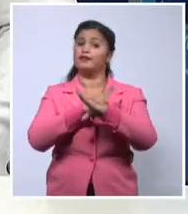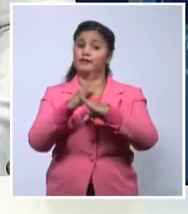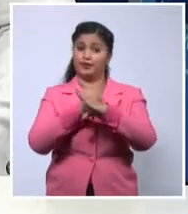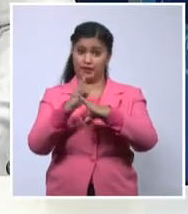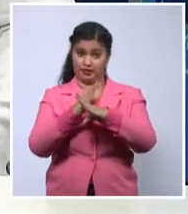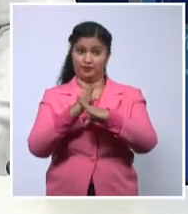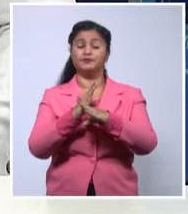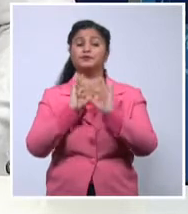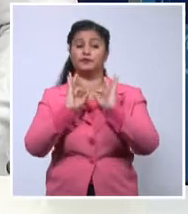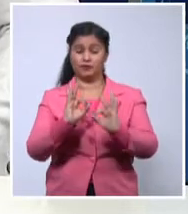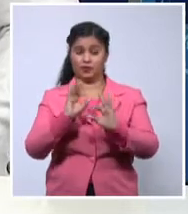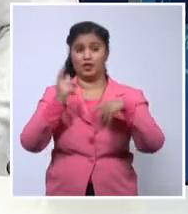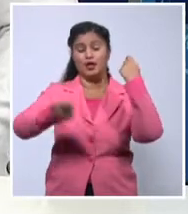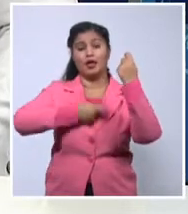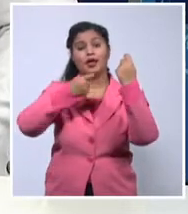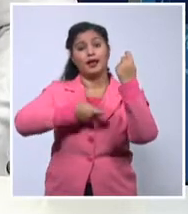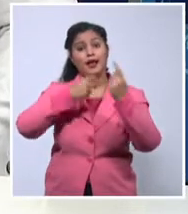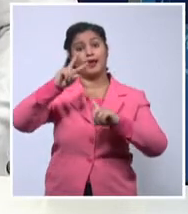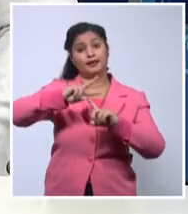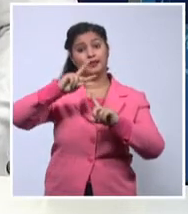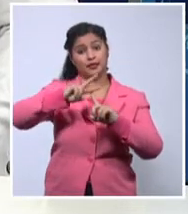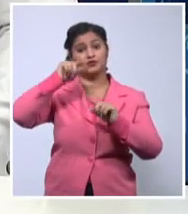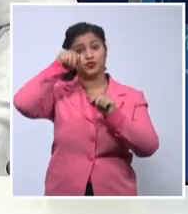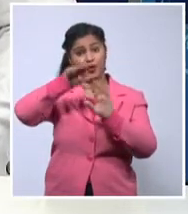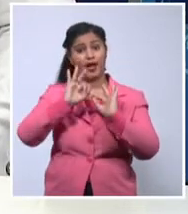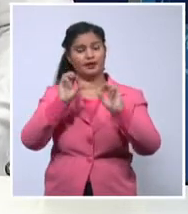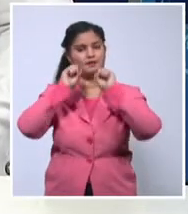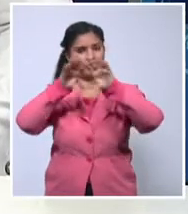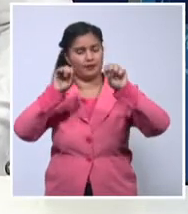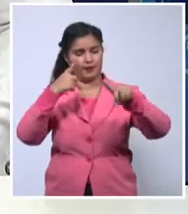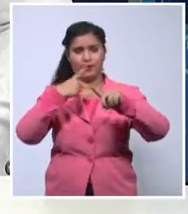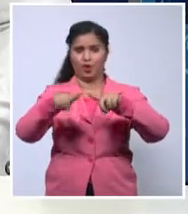entre Cienfuegos y Matanzas desde el Victoria de Girón, el cual marcha 2-0